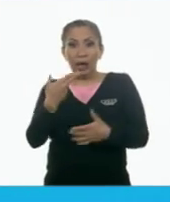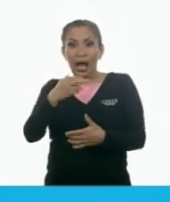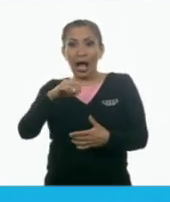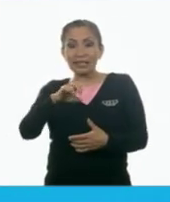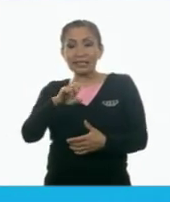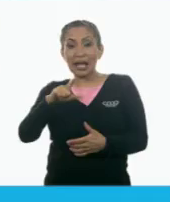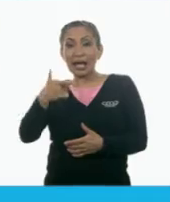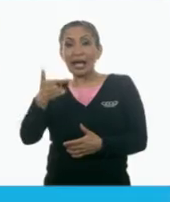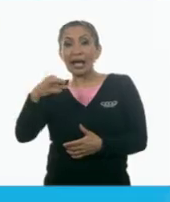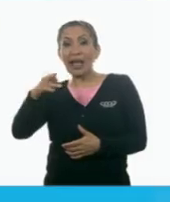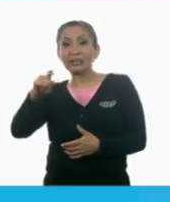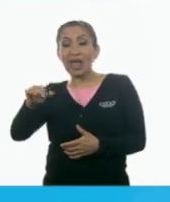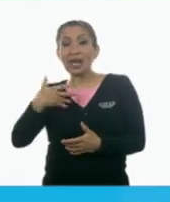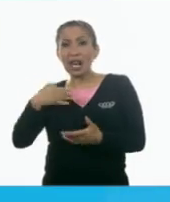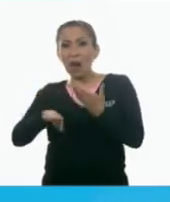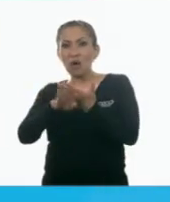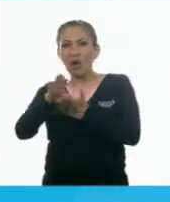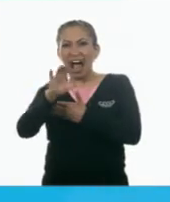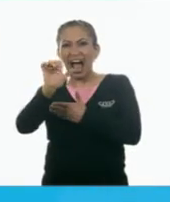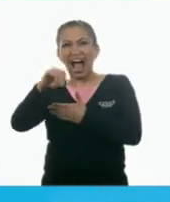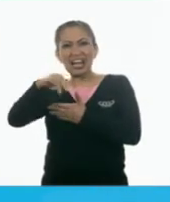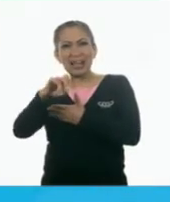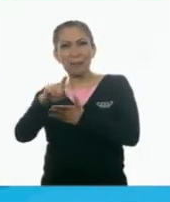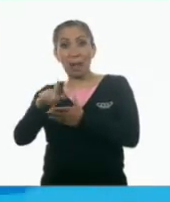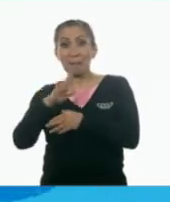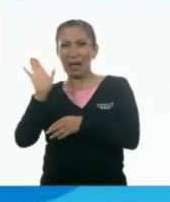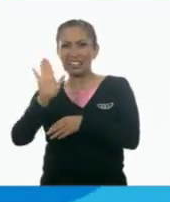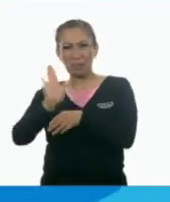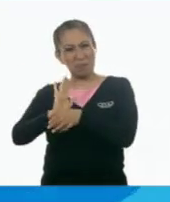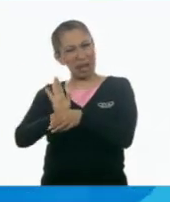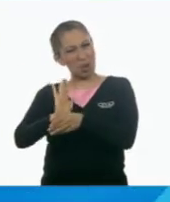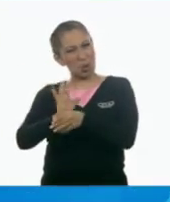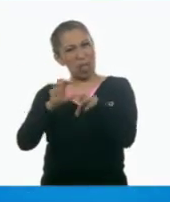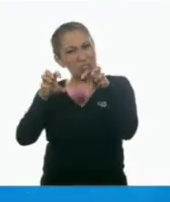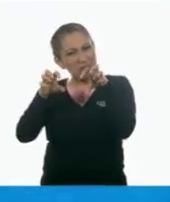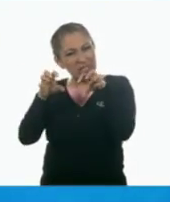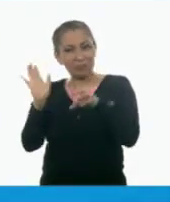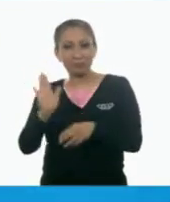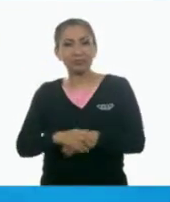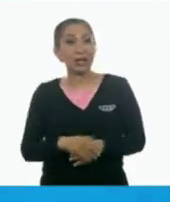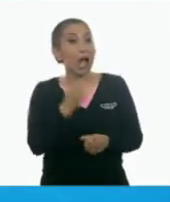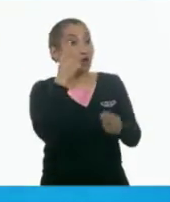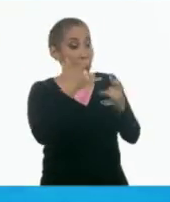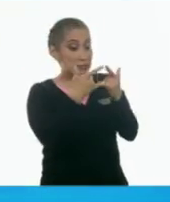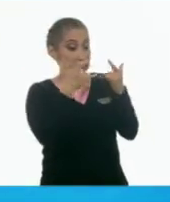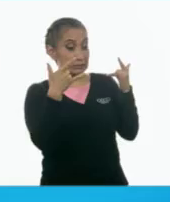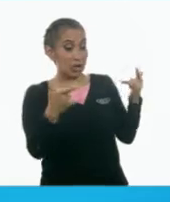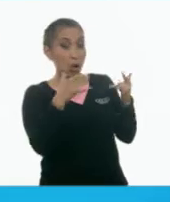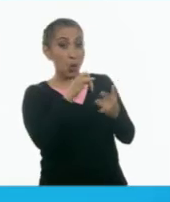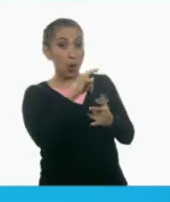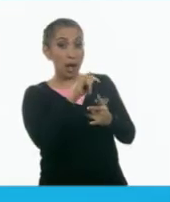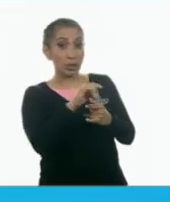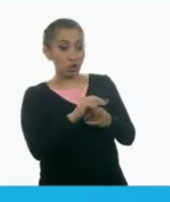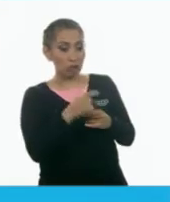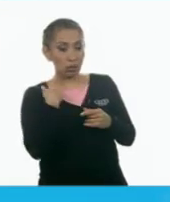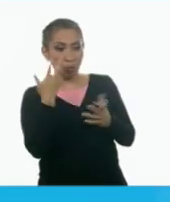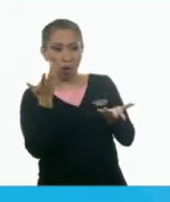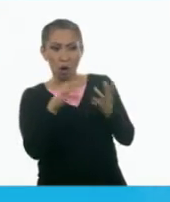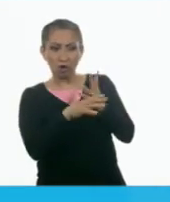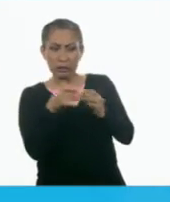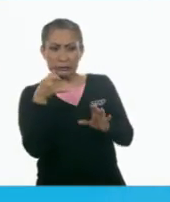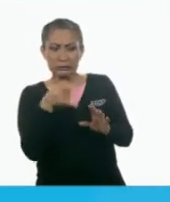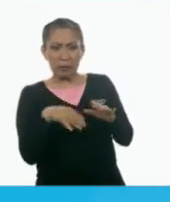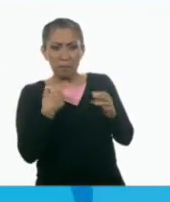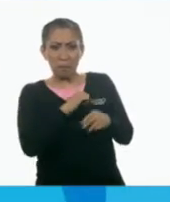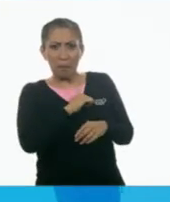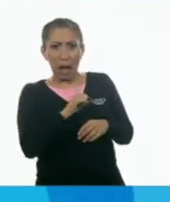Hansel y Gretel. Y la bruja caníbal. Suena película de terror. Algunos cuentos tienen detalles muy oscuros, como